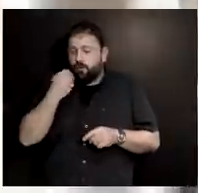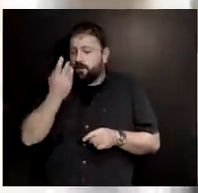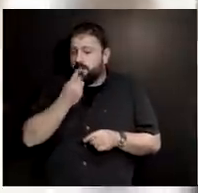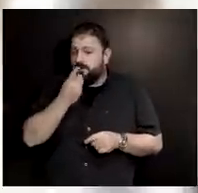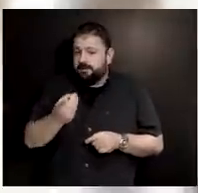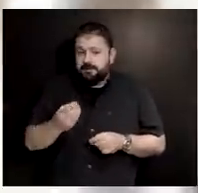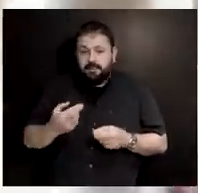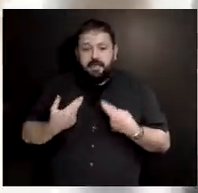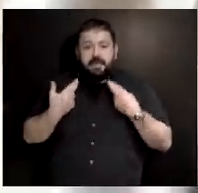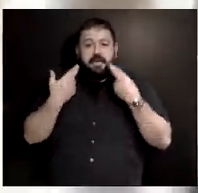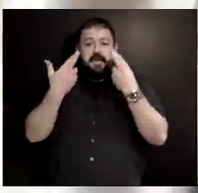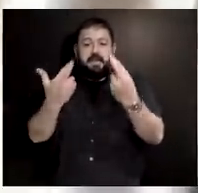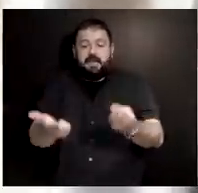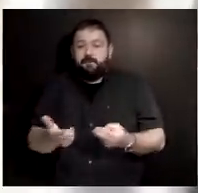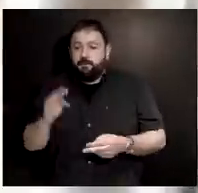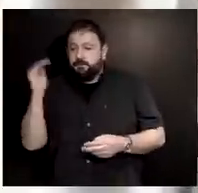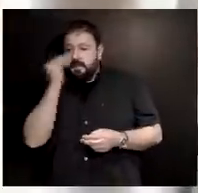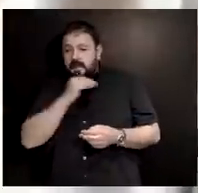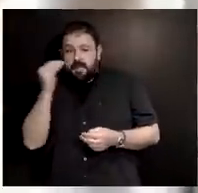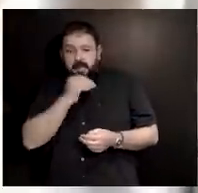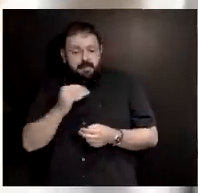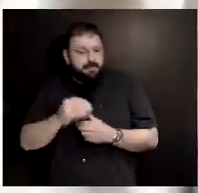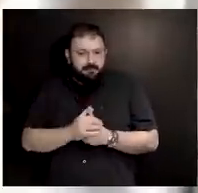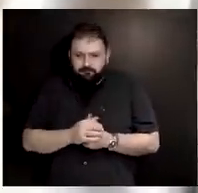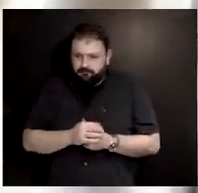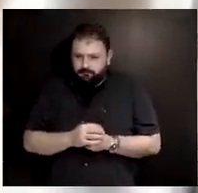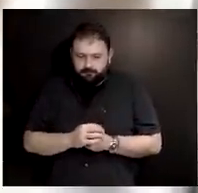que regalemos y que sea gratis. Acuérdense que